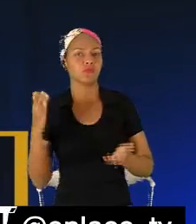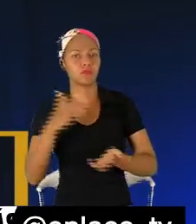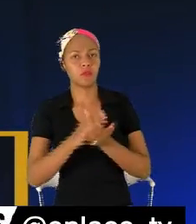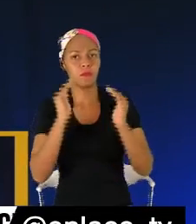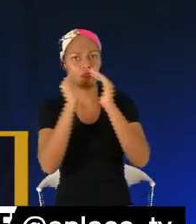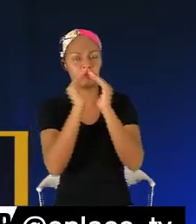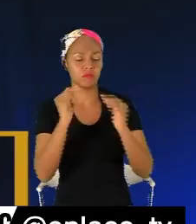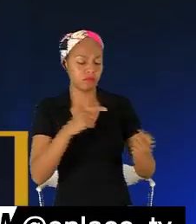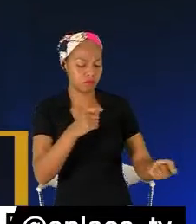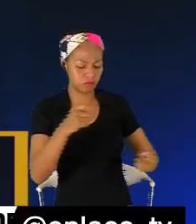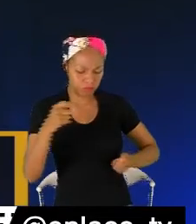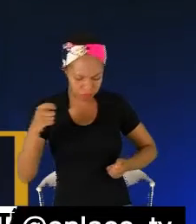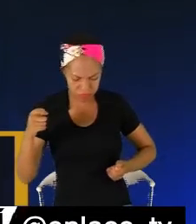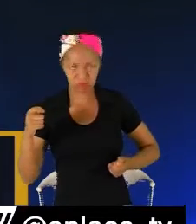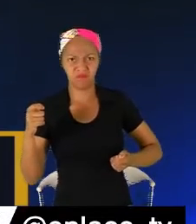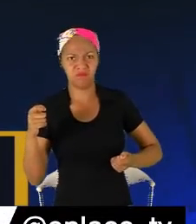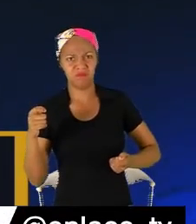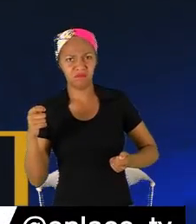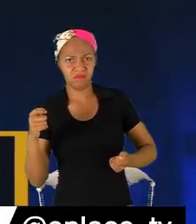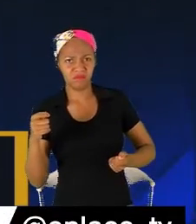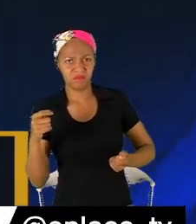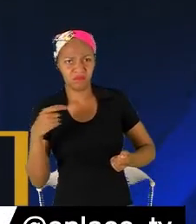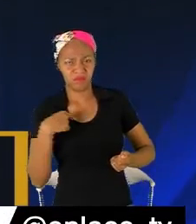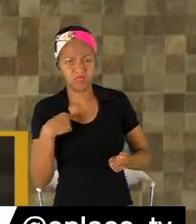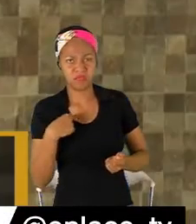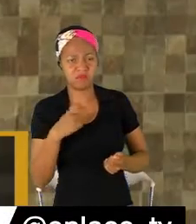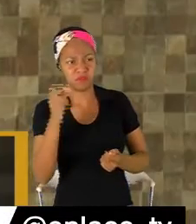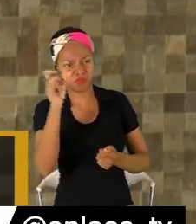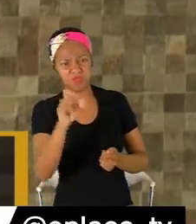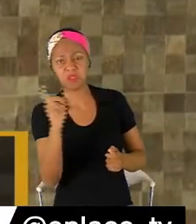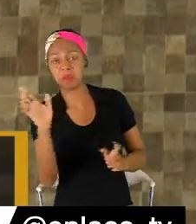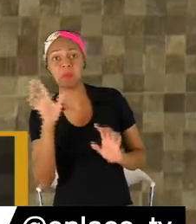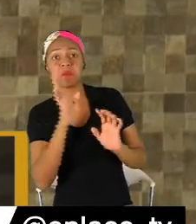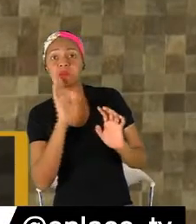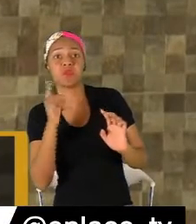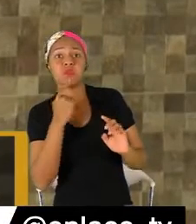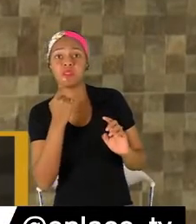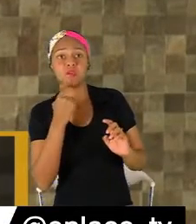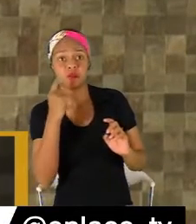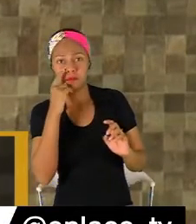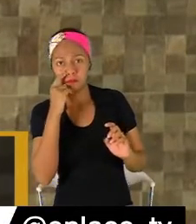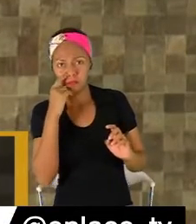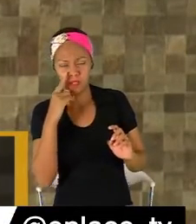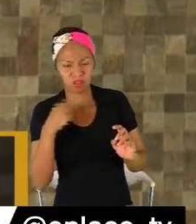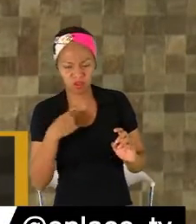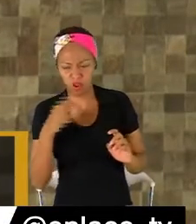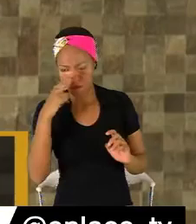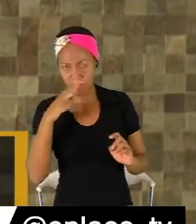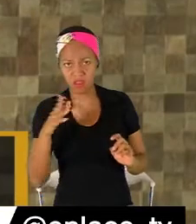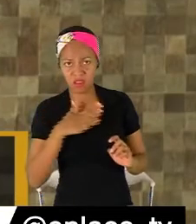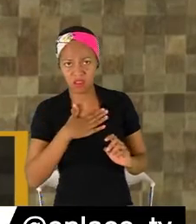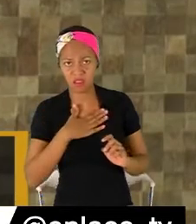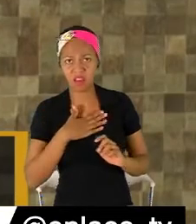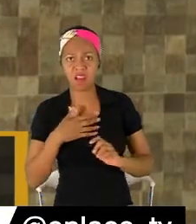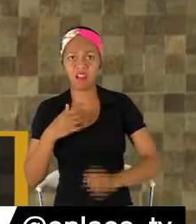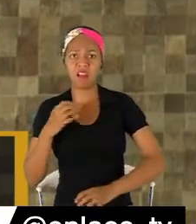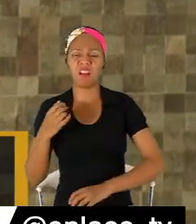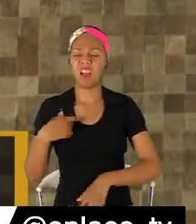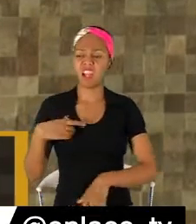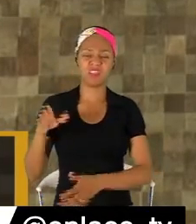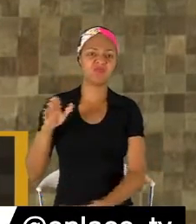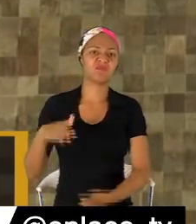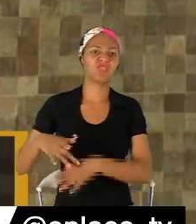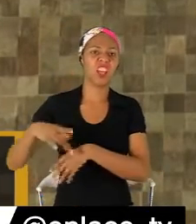con una demanda, con una denuncia anónima donde decían que yo descuidaba a mi hija, que la dejaba sola, que